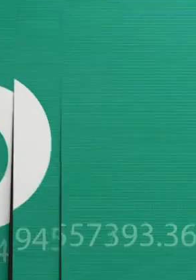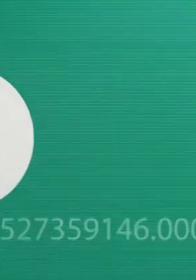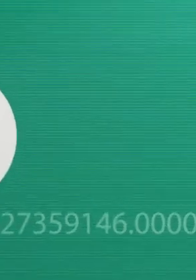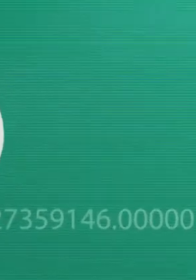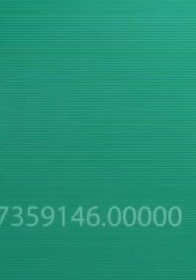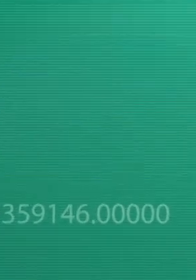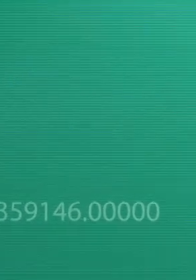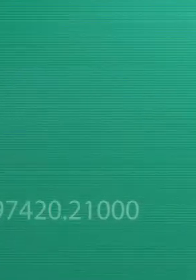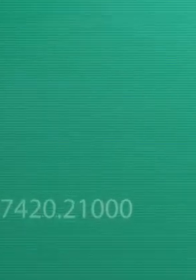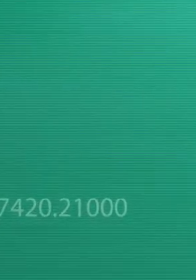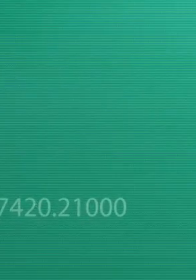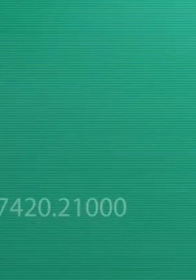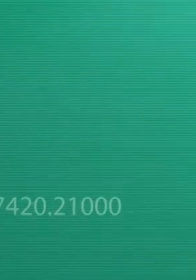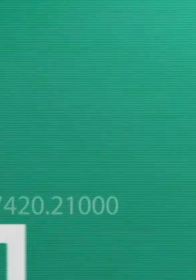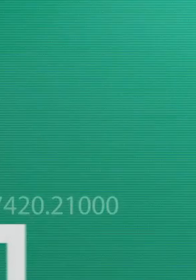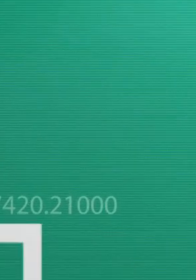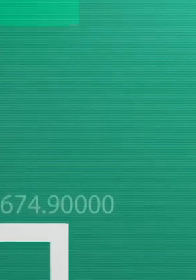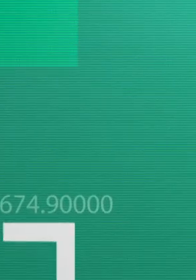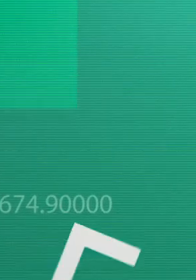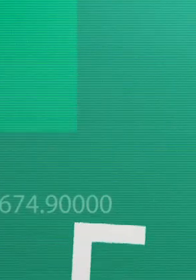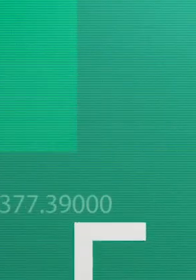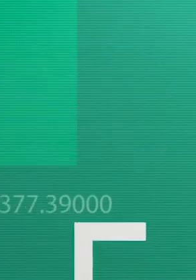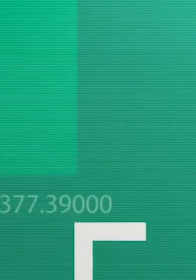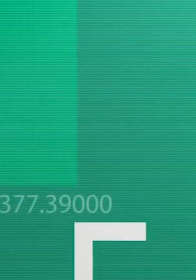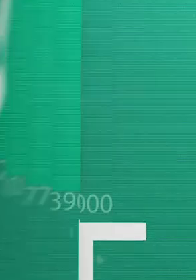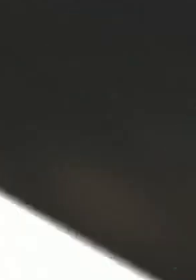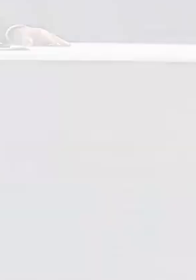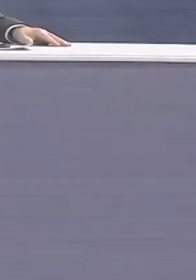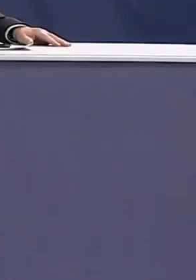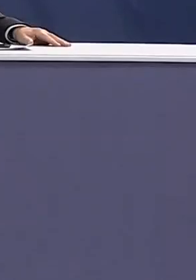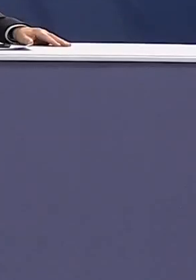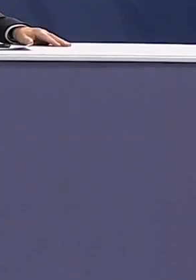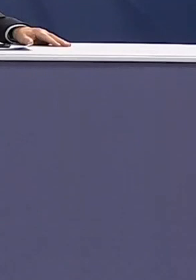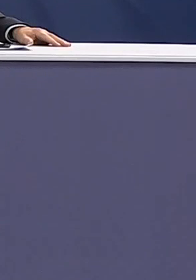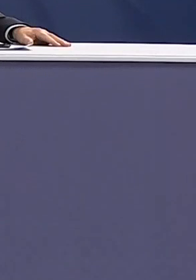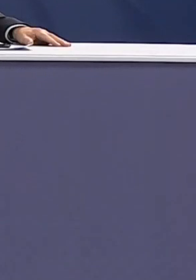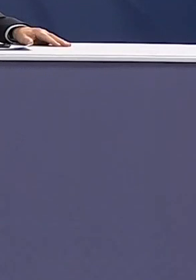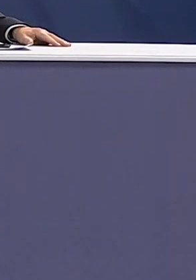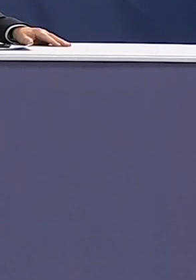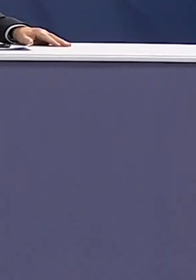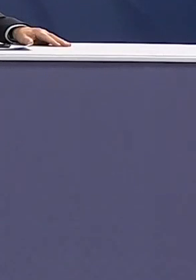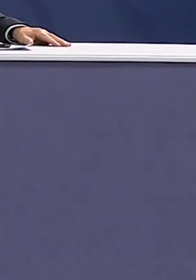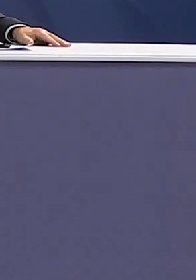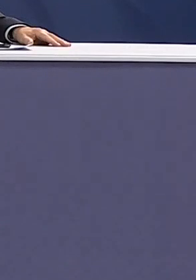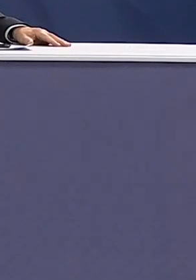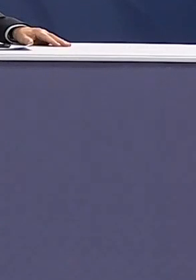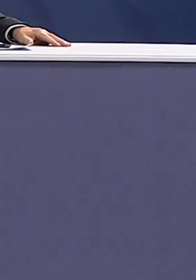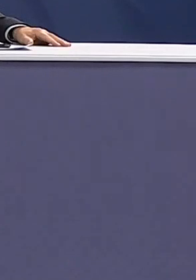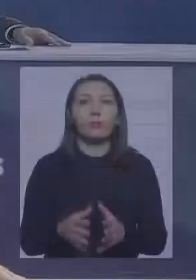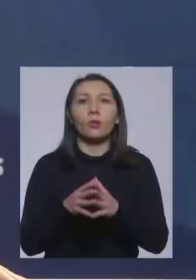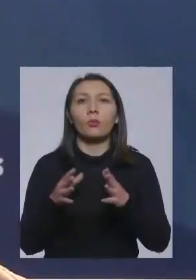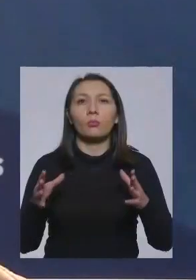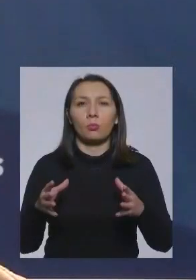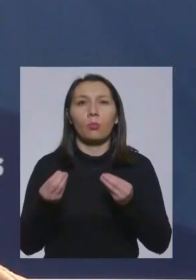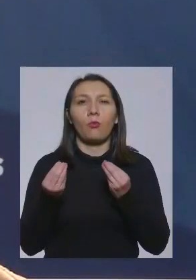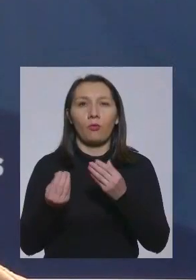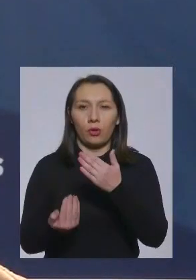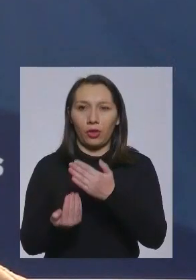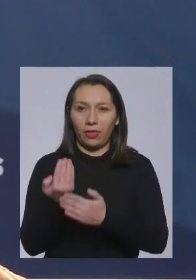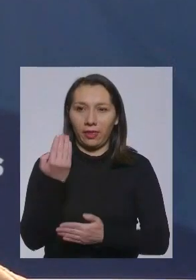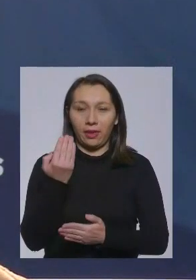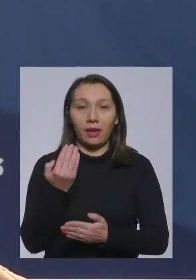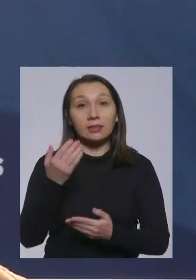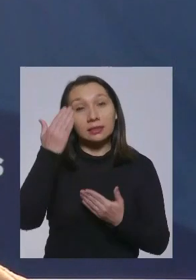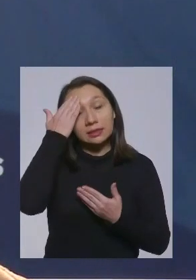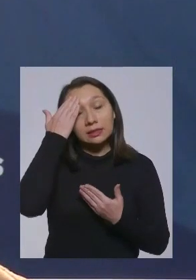de contenedor de gracia maría nos vamos de la moneda porque comienza el balance por parte del ministerio de salud de respecto a la situación del cobi